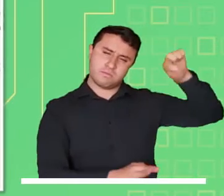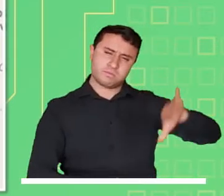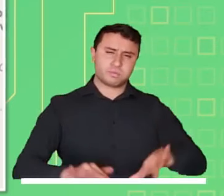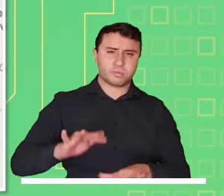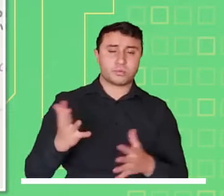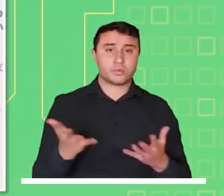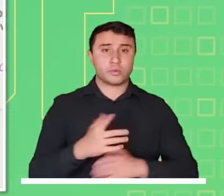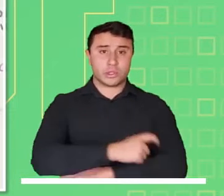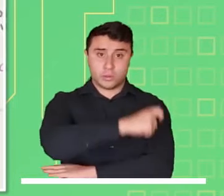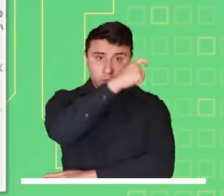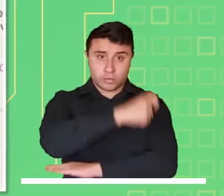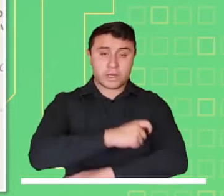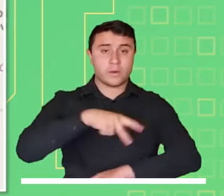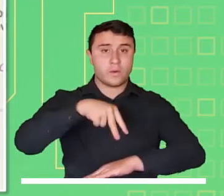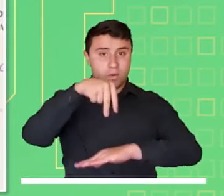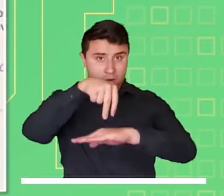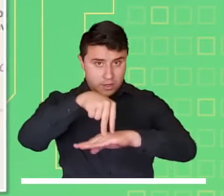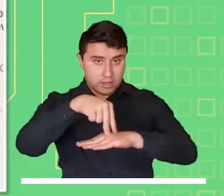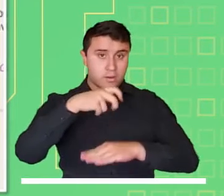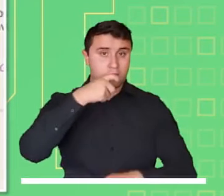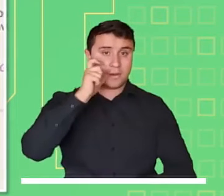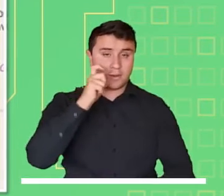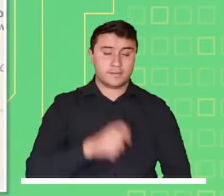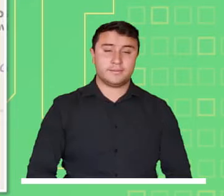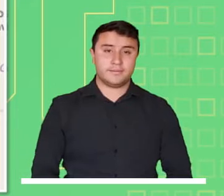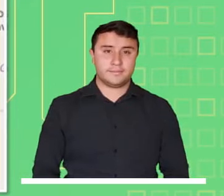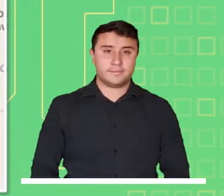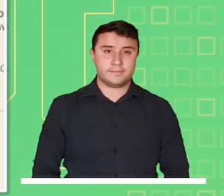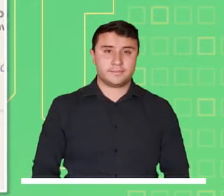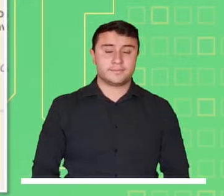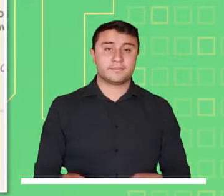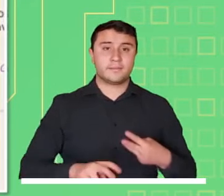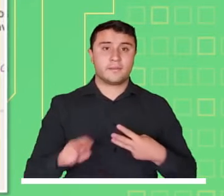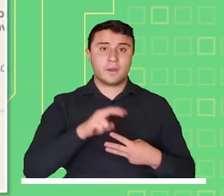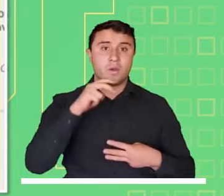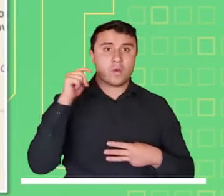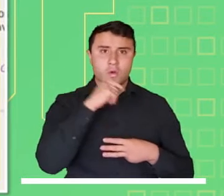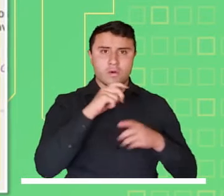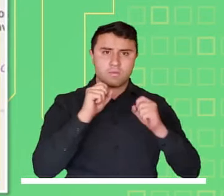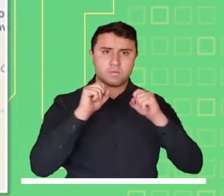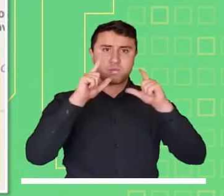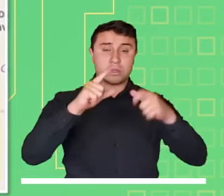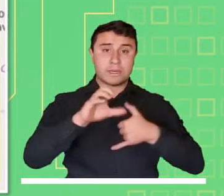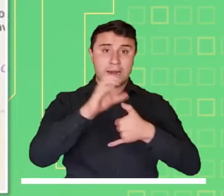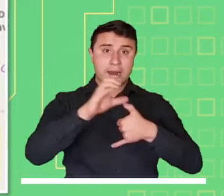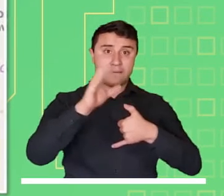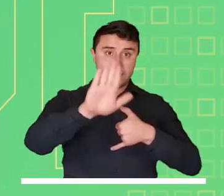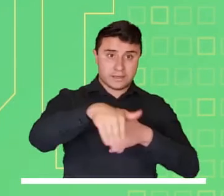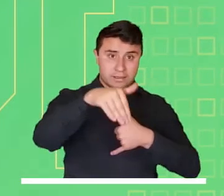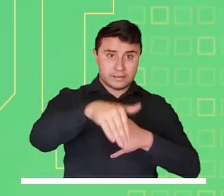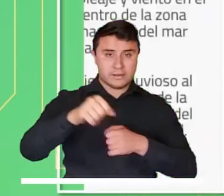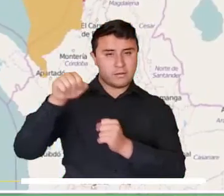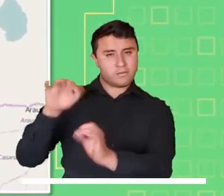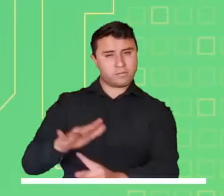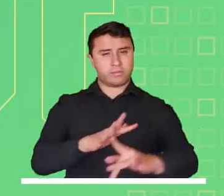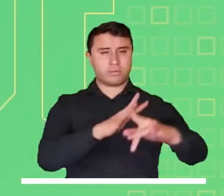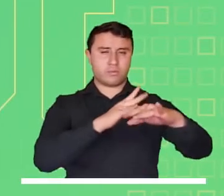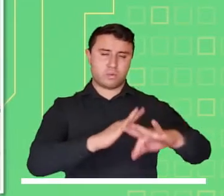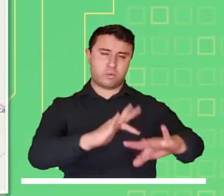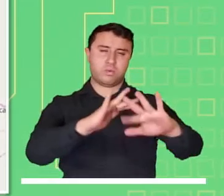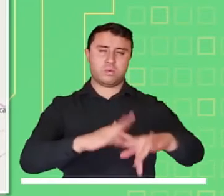Alerta roja por alta probabilidad de ocurrencia de deslizamientos de tierra en zonas inestables de Putumayo, Nariño y Caldas.